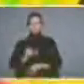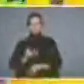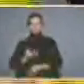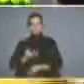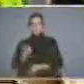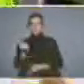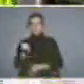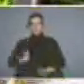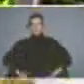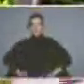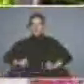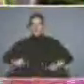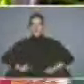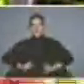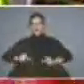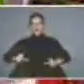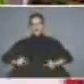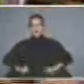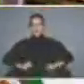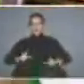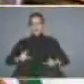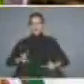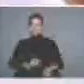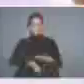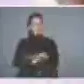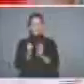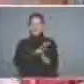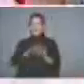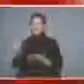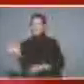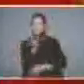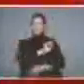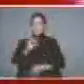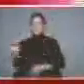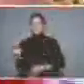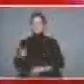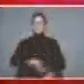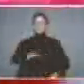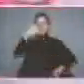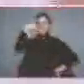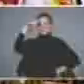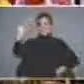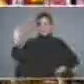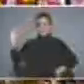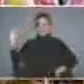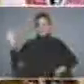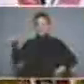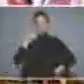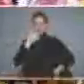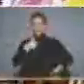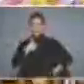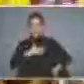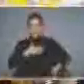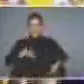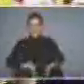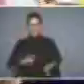perra soltará, el fútbol gratis no será. Sépalo bien, y cuando apunto al